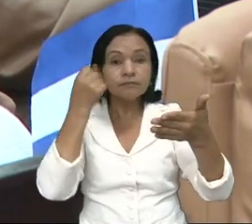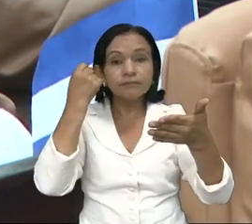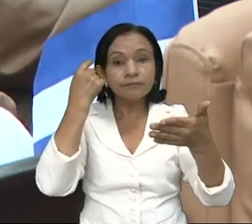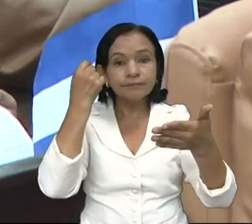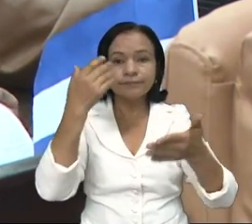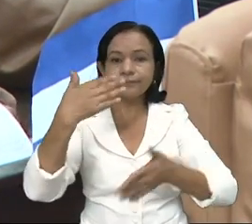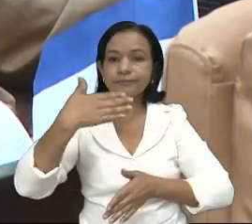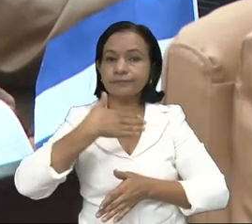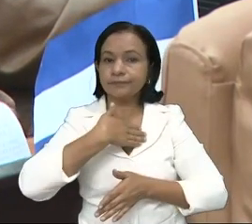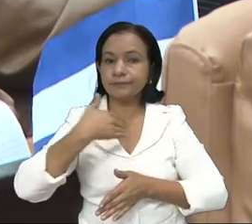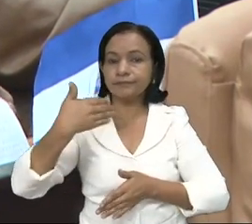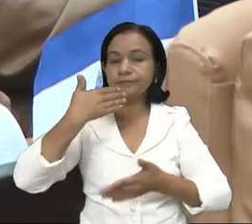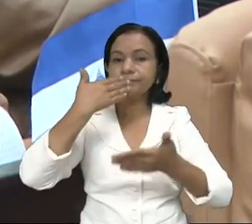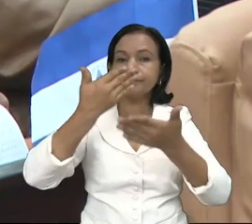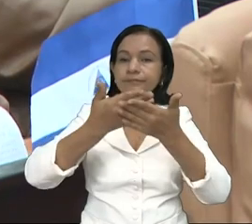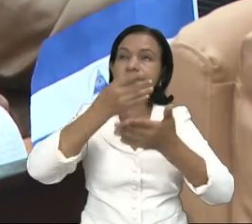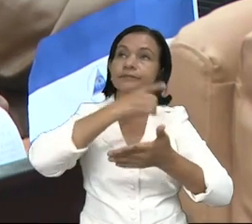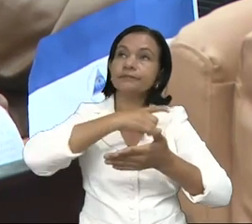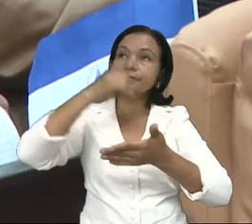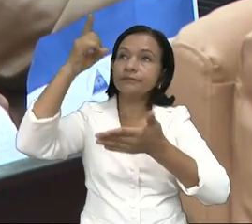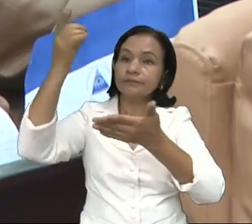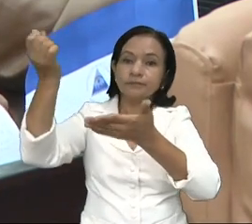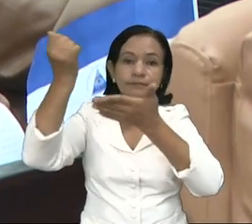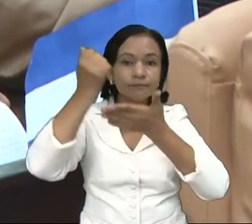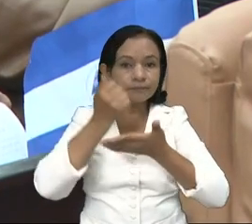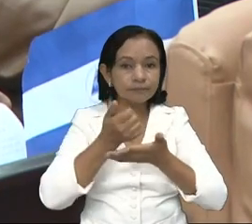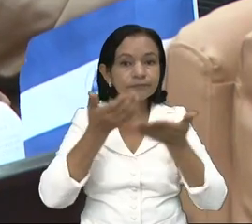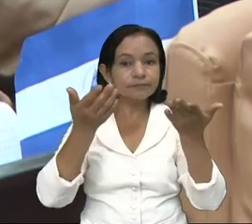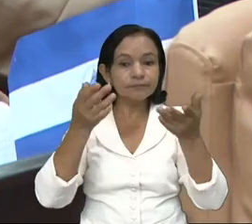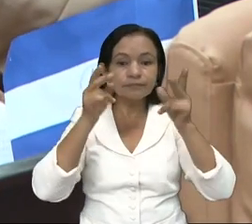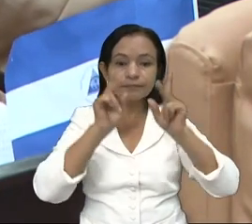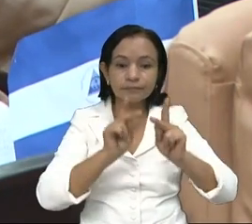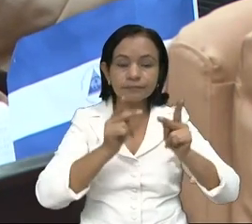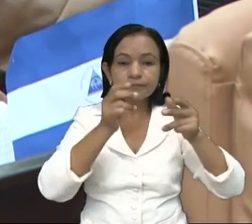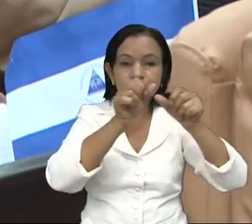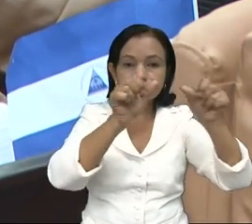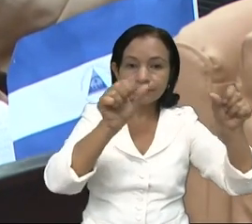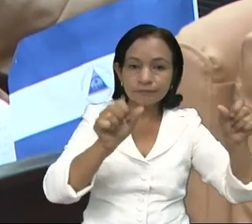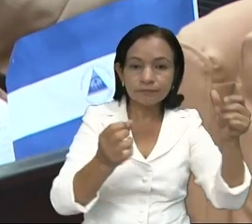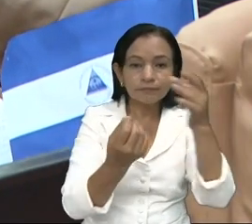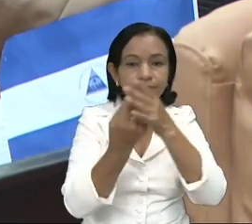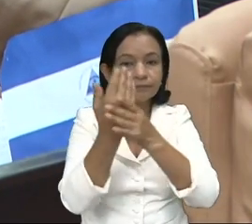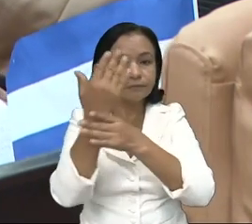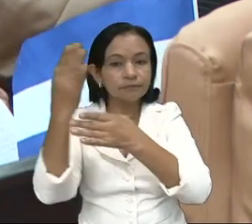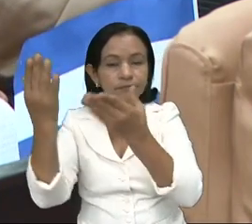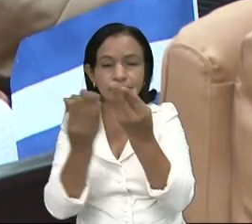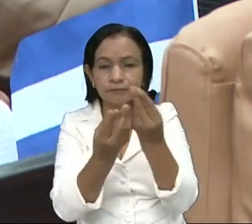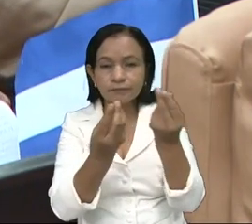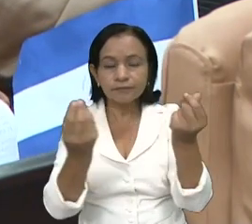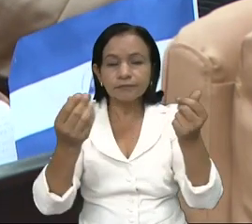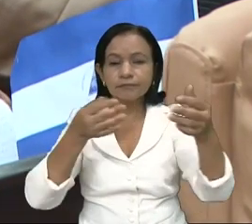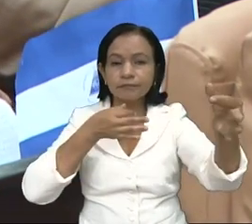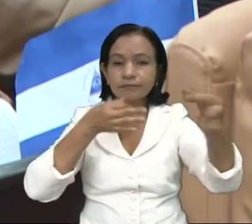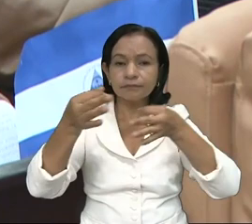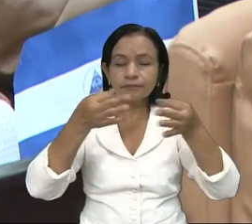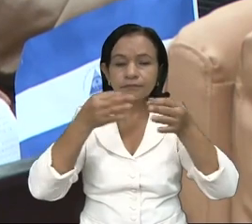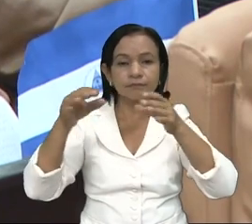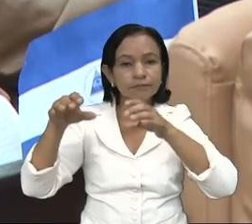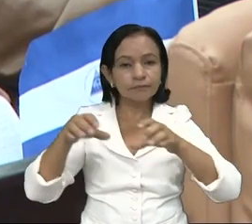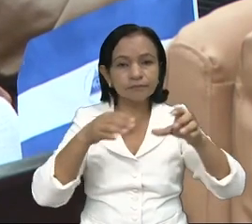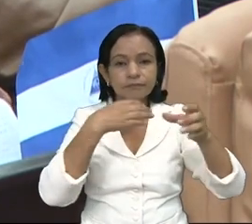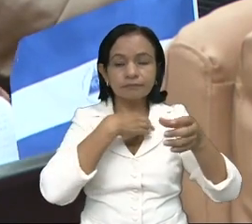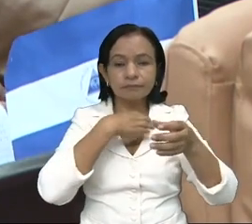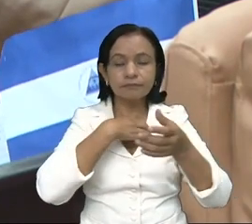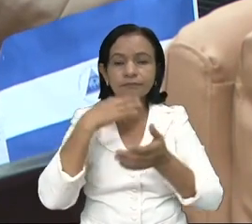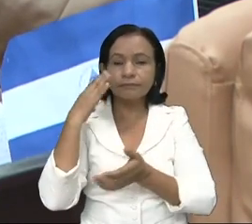comprenderemos mejor la gracia del Creador para con sus criaturas, el cual se expresa también en sus acciones como en